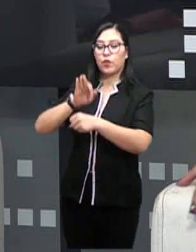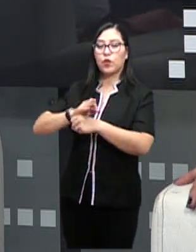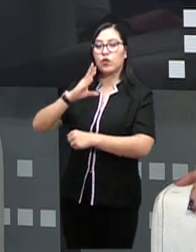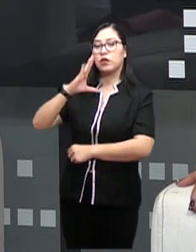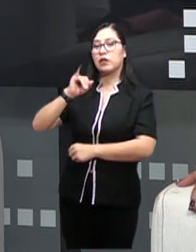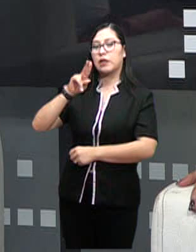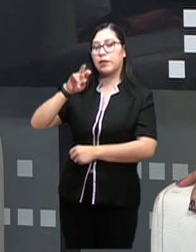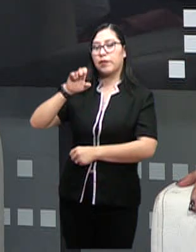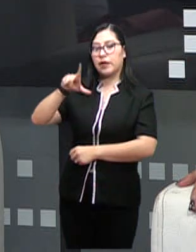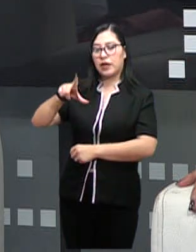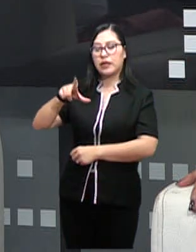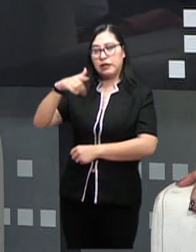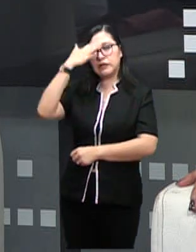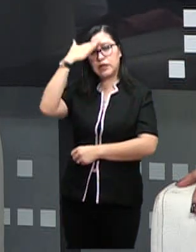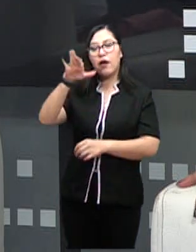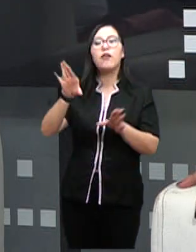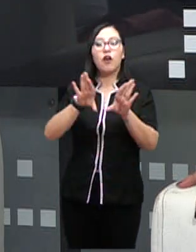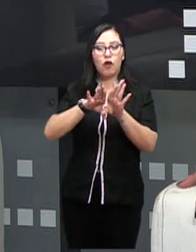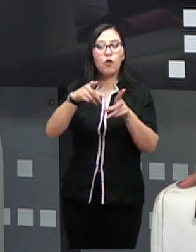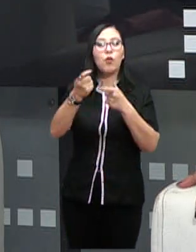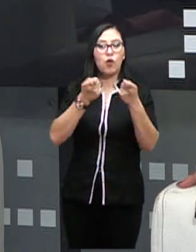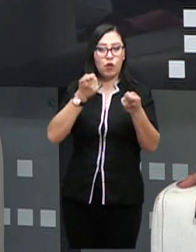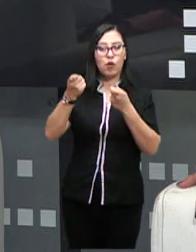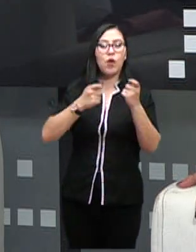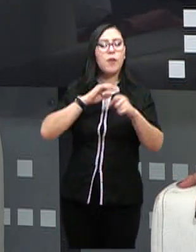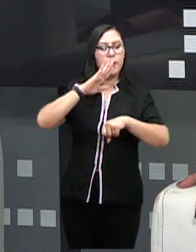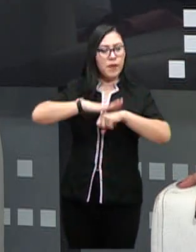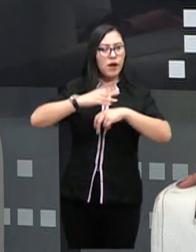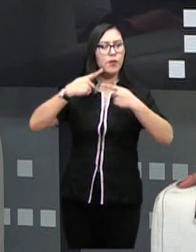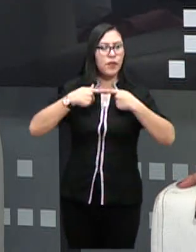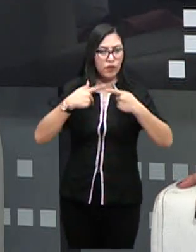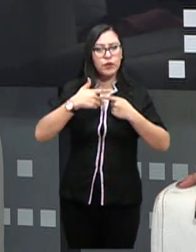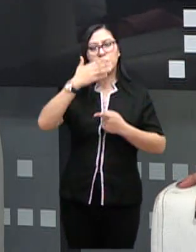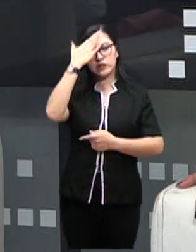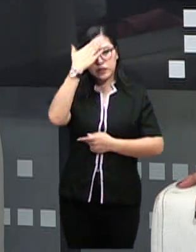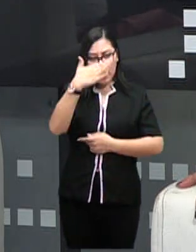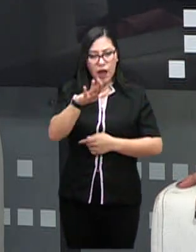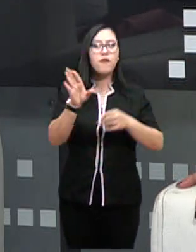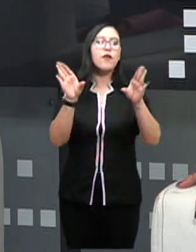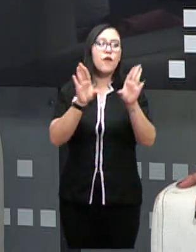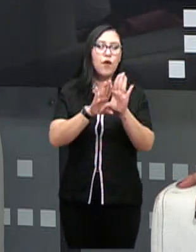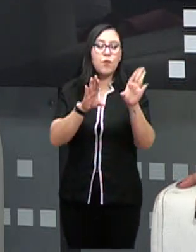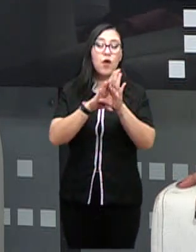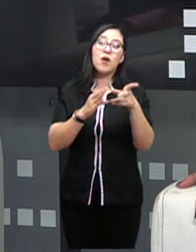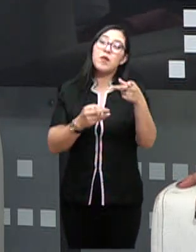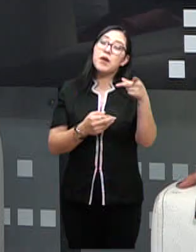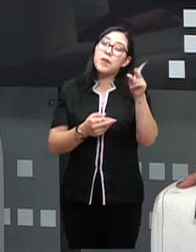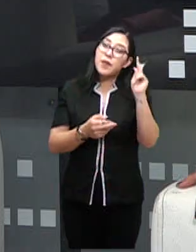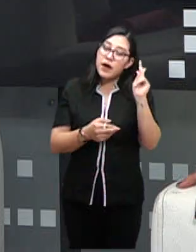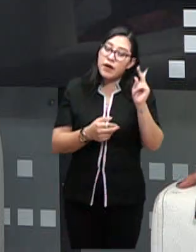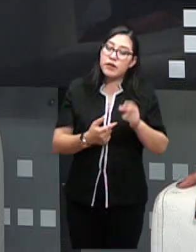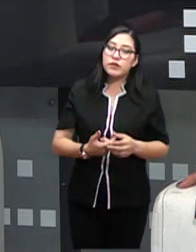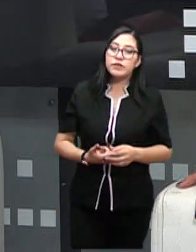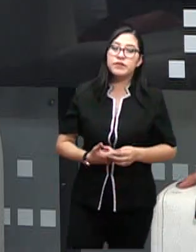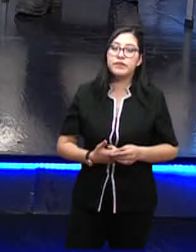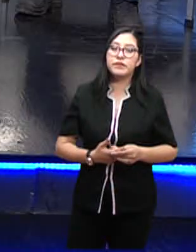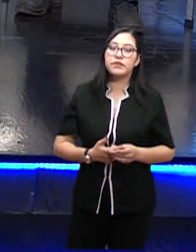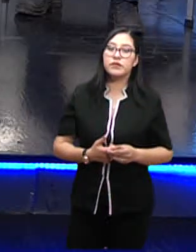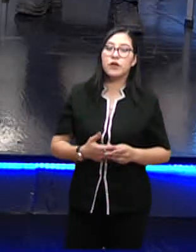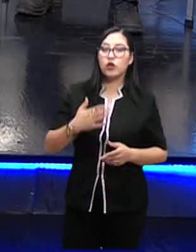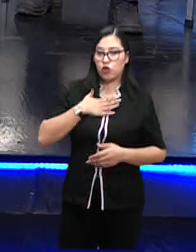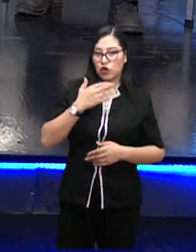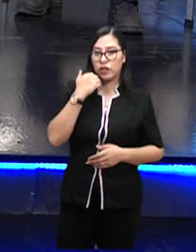Muchos sí saben cómo manejar la pirotecnia, muchos saben cómo lo pueden hacer, pero realmente yo le quiero hacer una